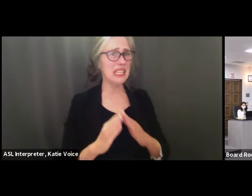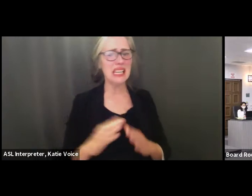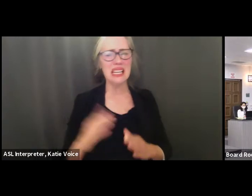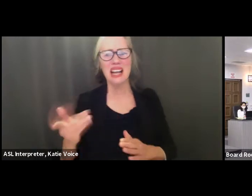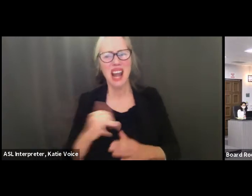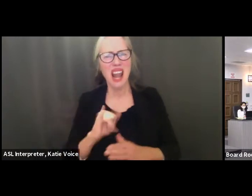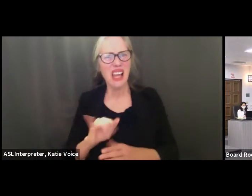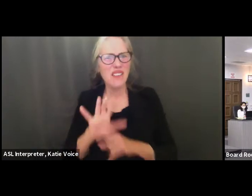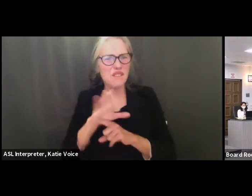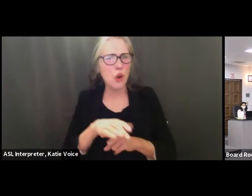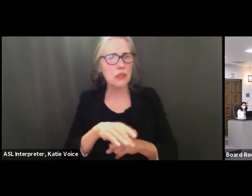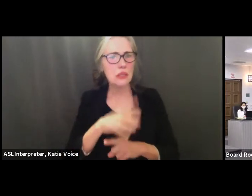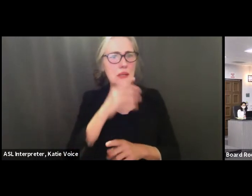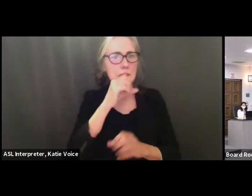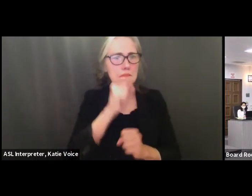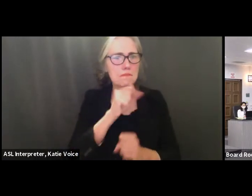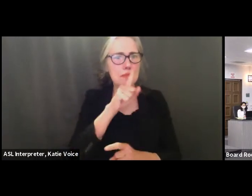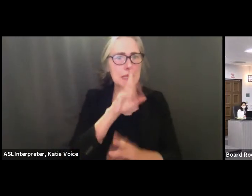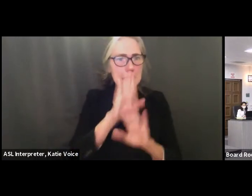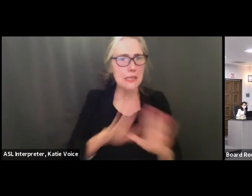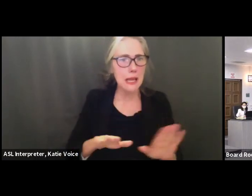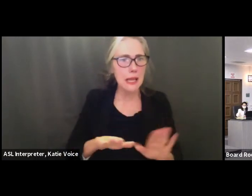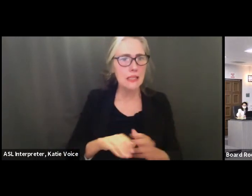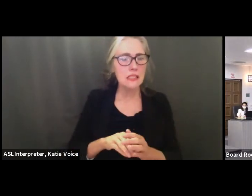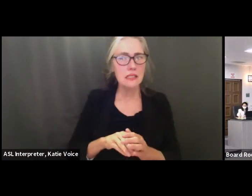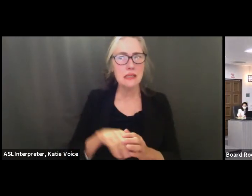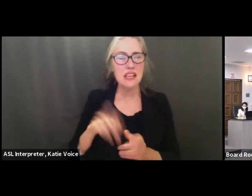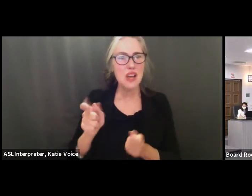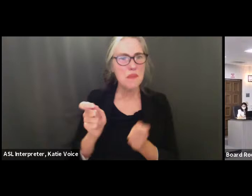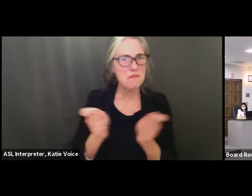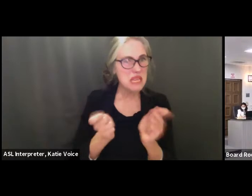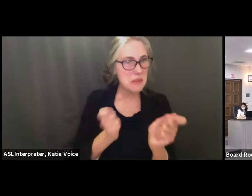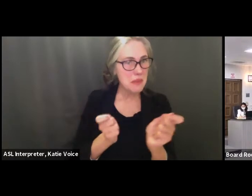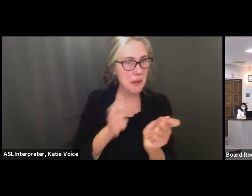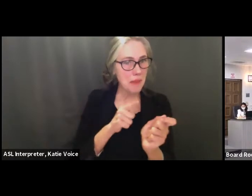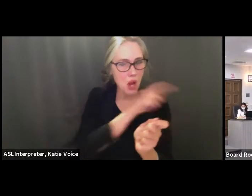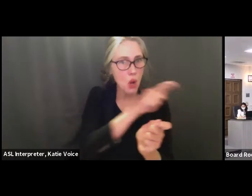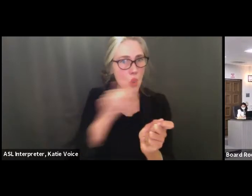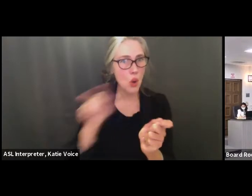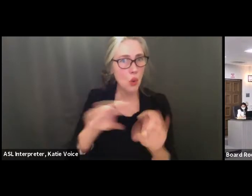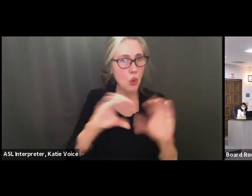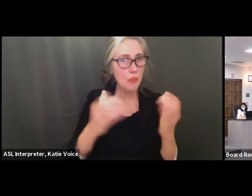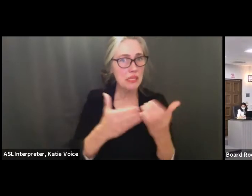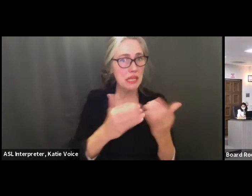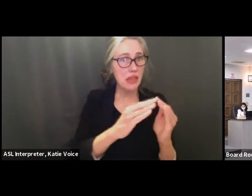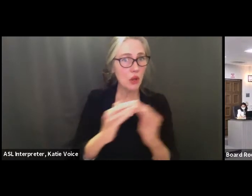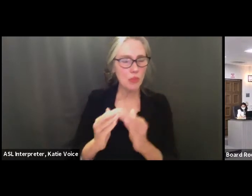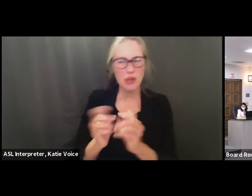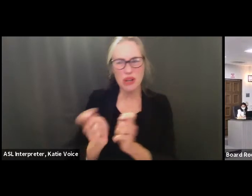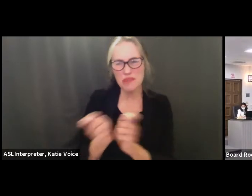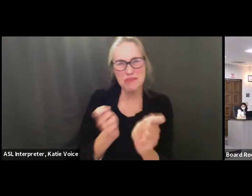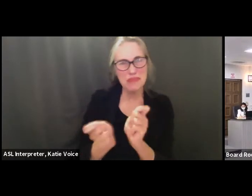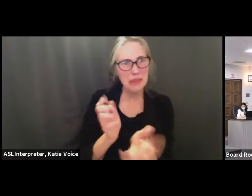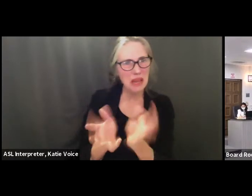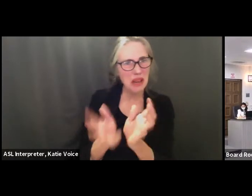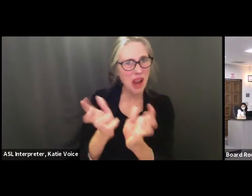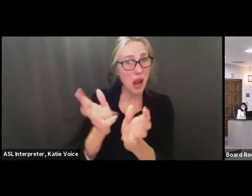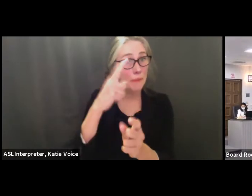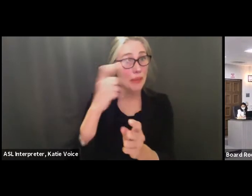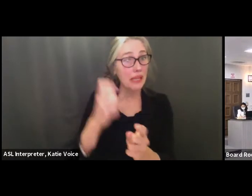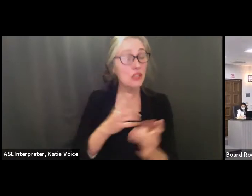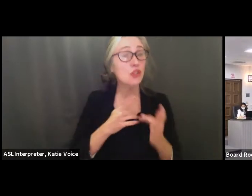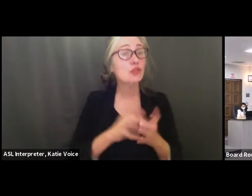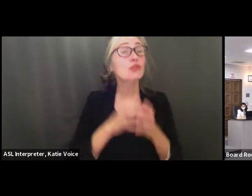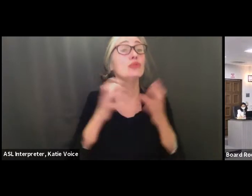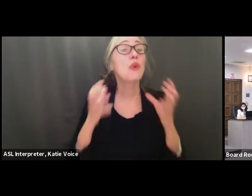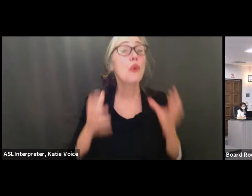y manipulada por ciertos grupos de nuestra comunidad a los que les preocupa la participación e involucramiento de nuestras